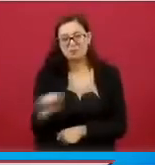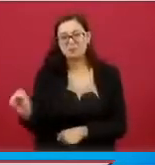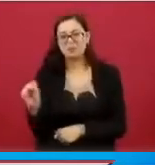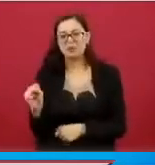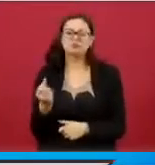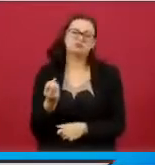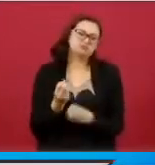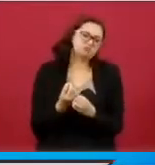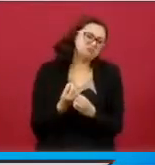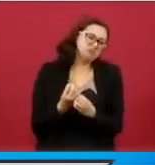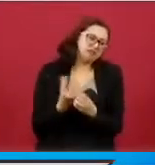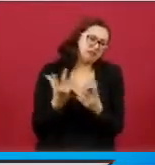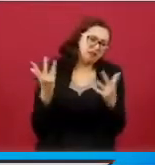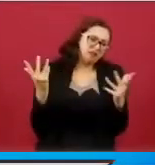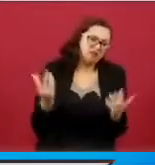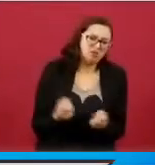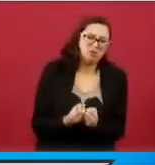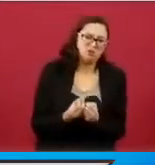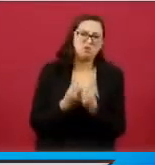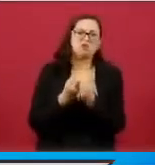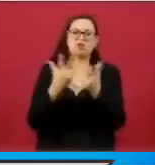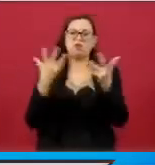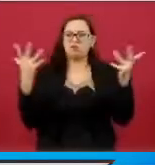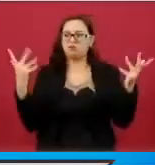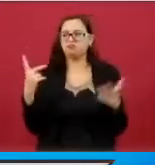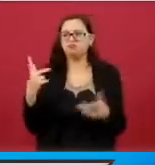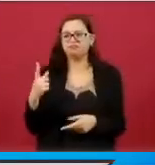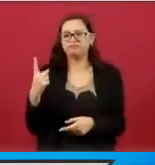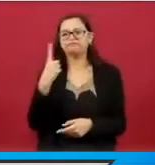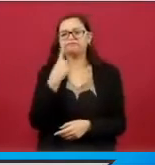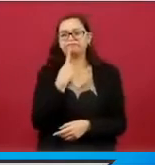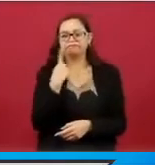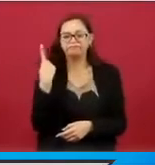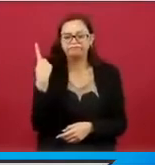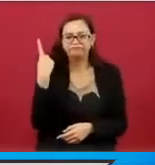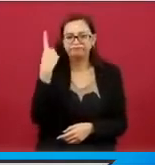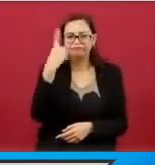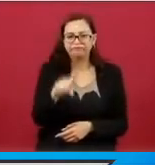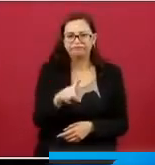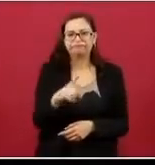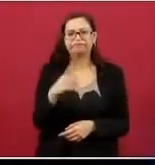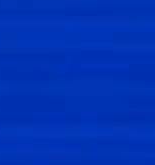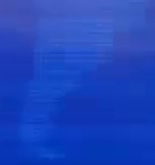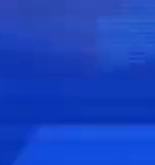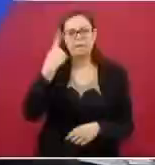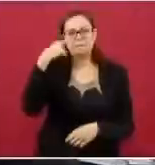de la República. Si existe algún delito y existe una denuncia, se procederá legalmente.